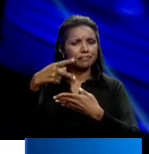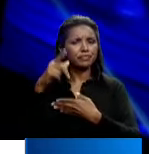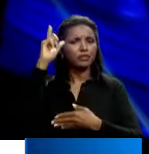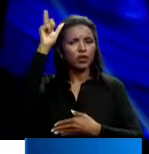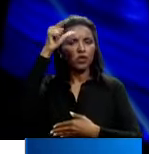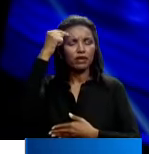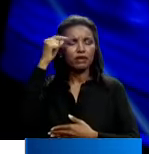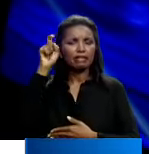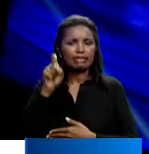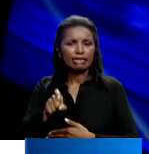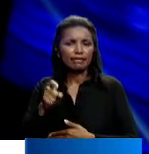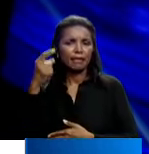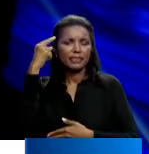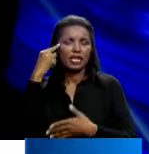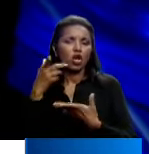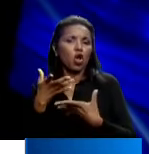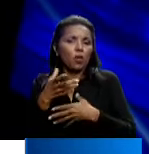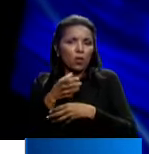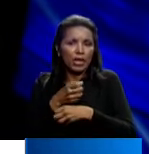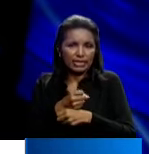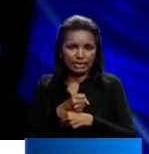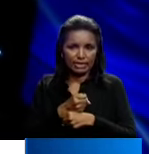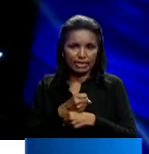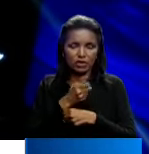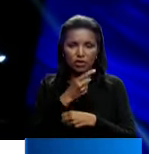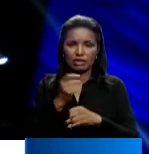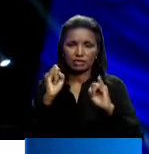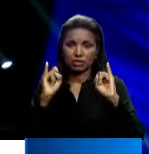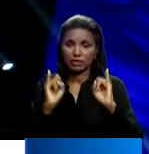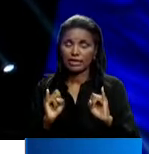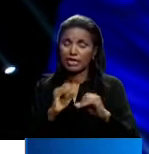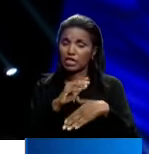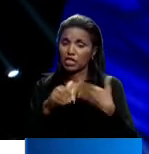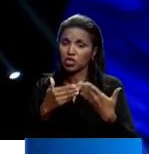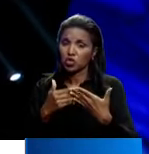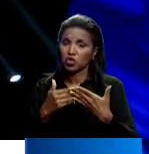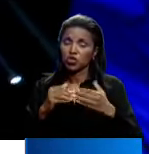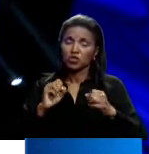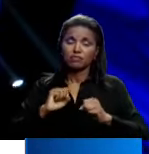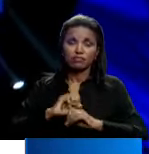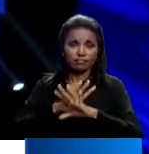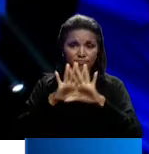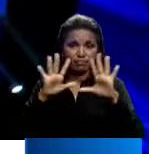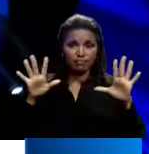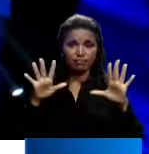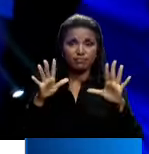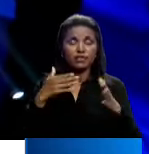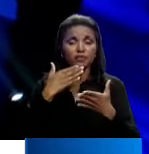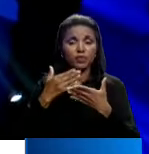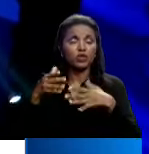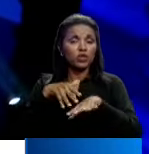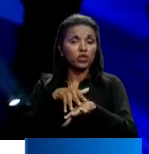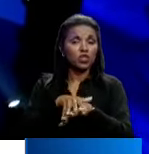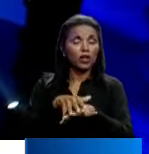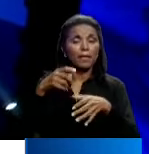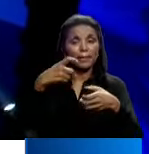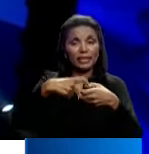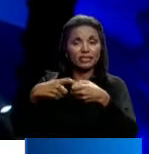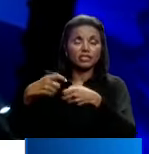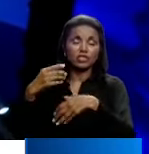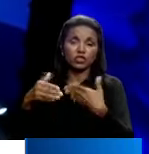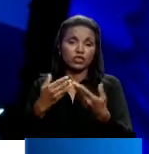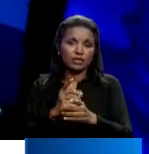administración deberá plantear propósitos y enfocarse en construir un Estado más transparente, eficiente, incluyente, participativo